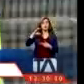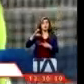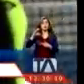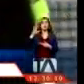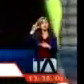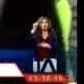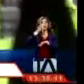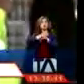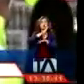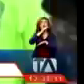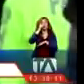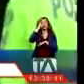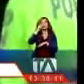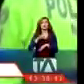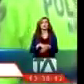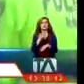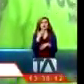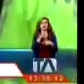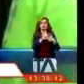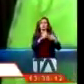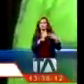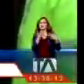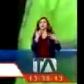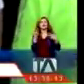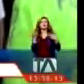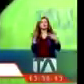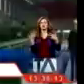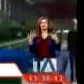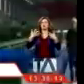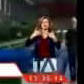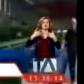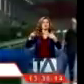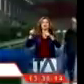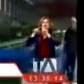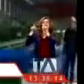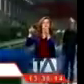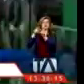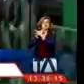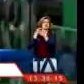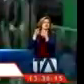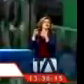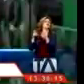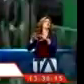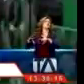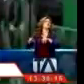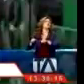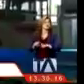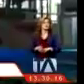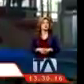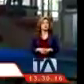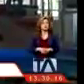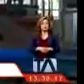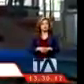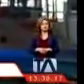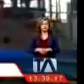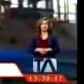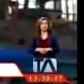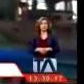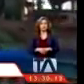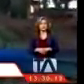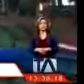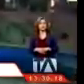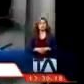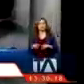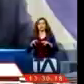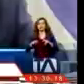esta intervención con esos nombres? Lo que nosotros hemos podido establecer es que habrían varios elementos de convicción